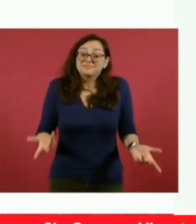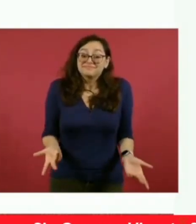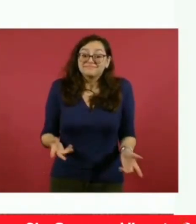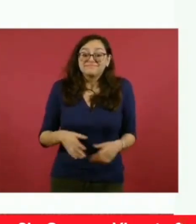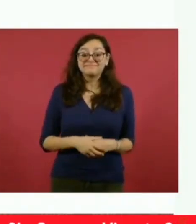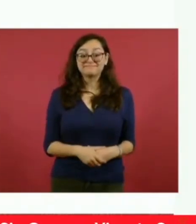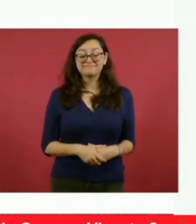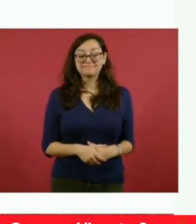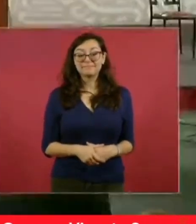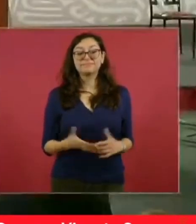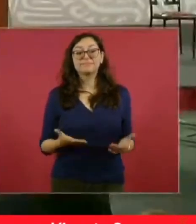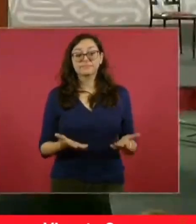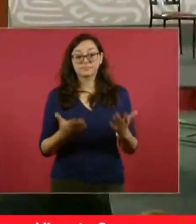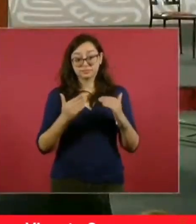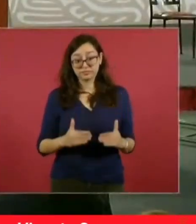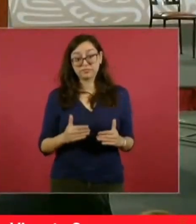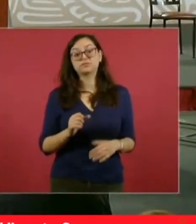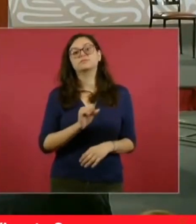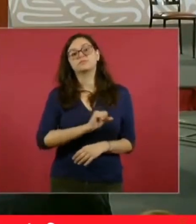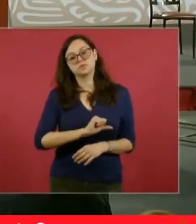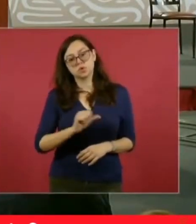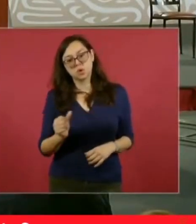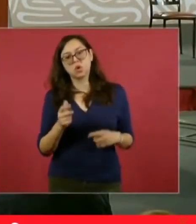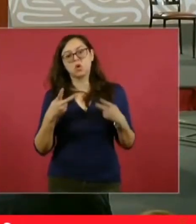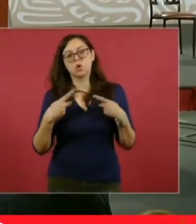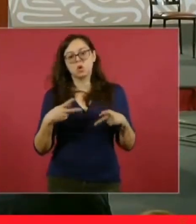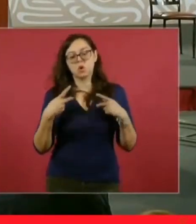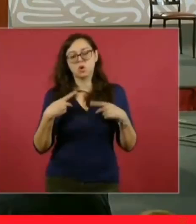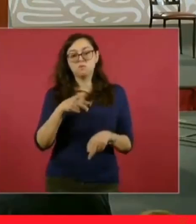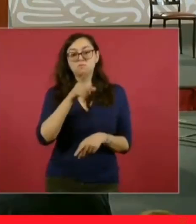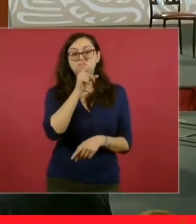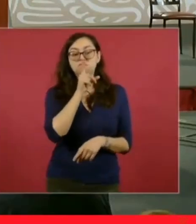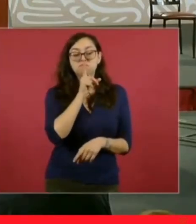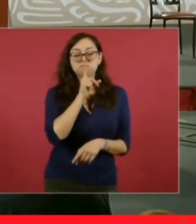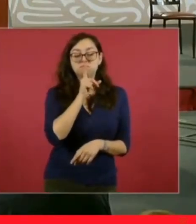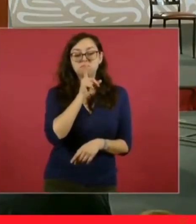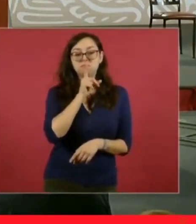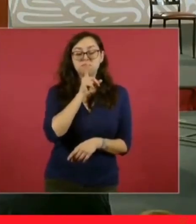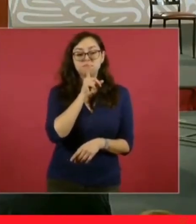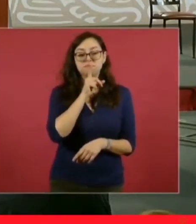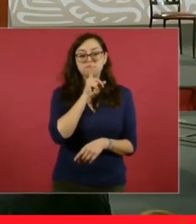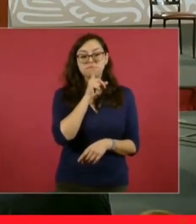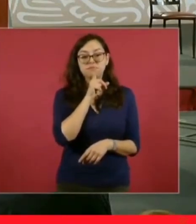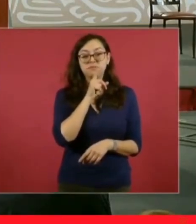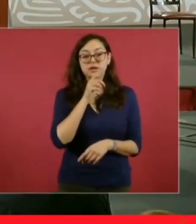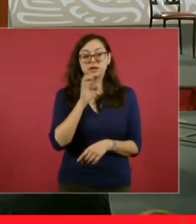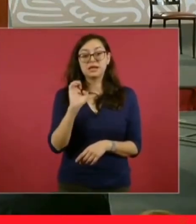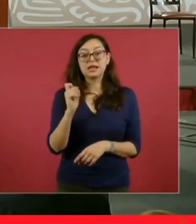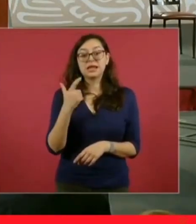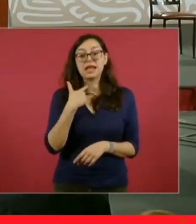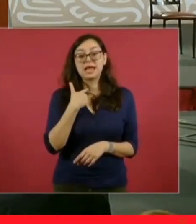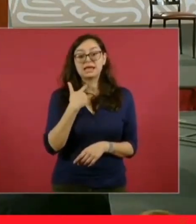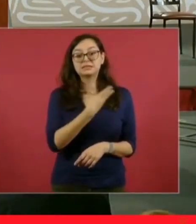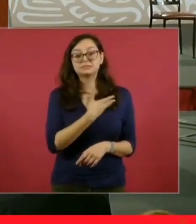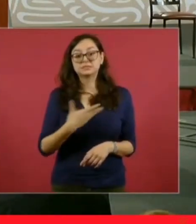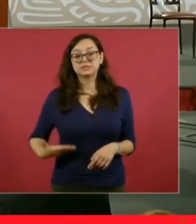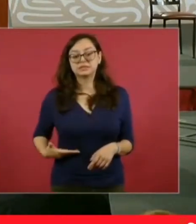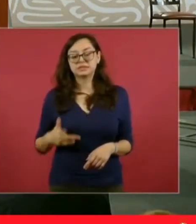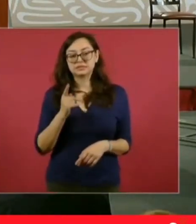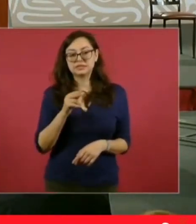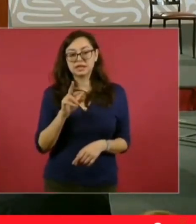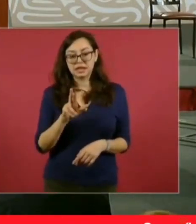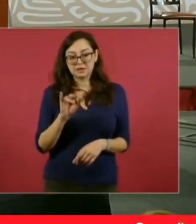hablando de personas que mienten, al parecer el expresidente priista